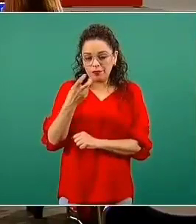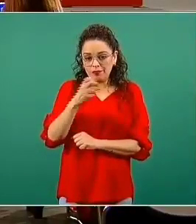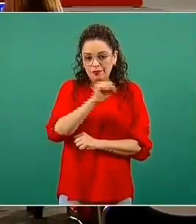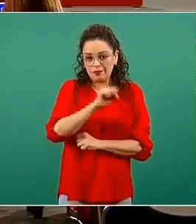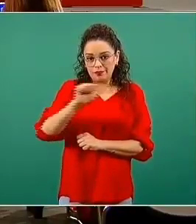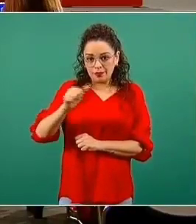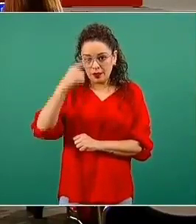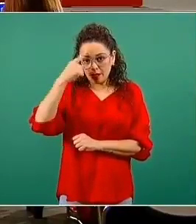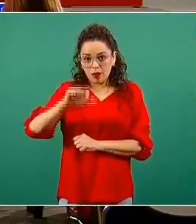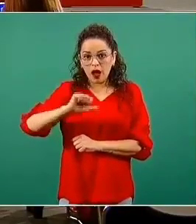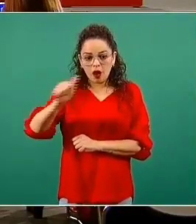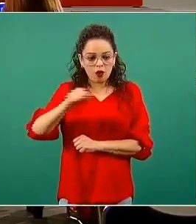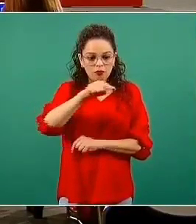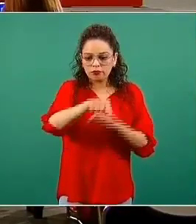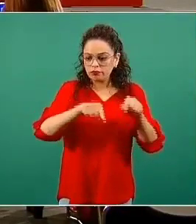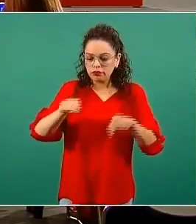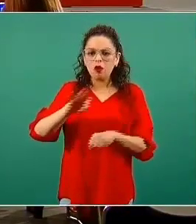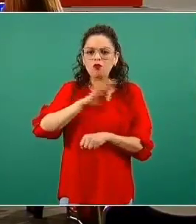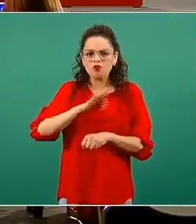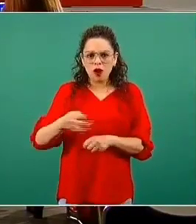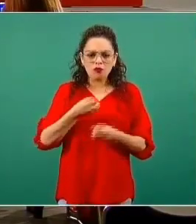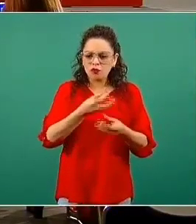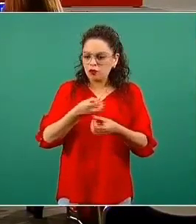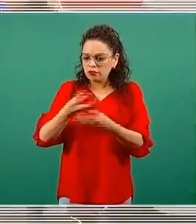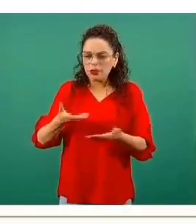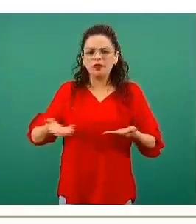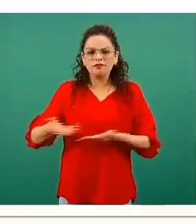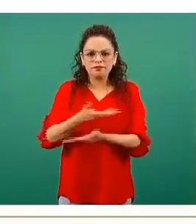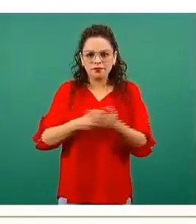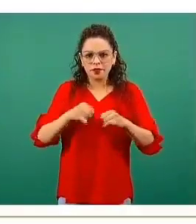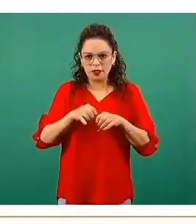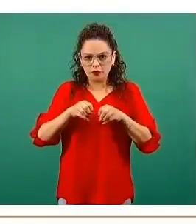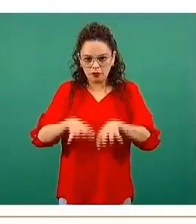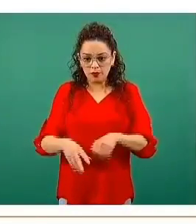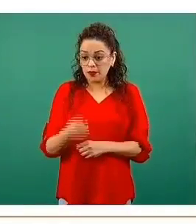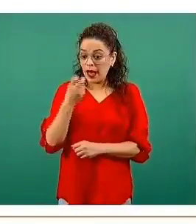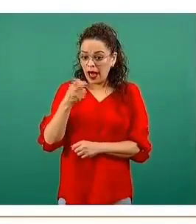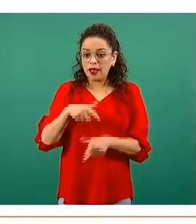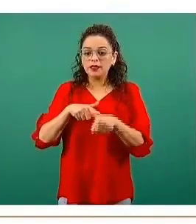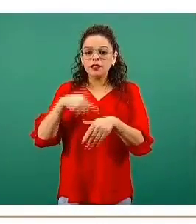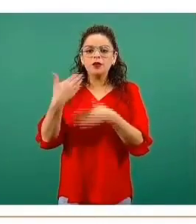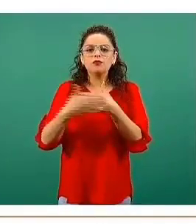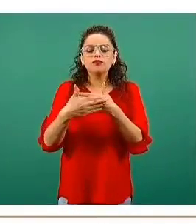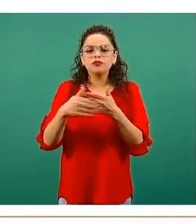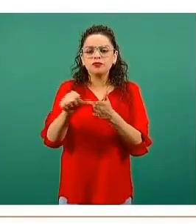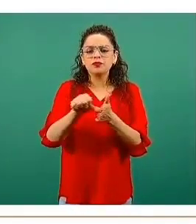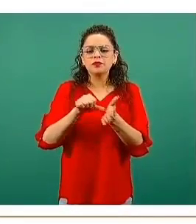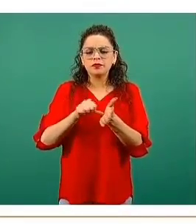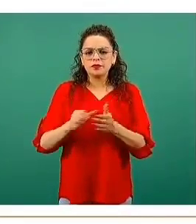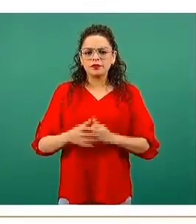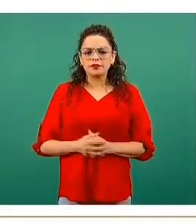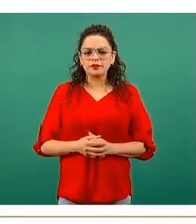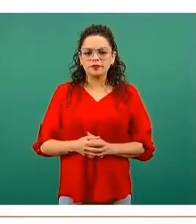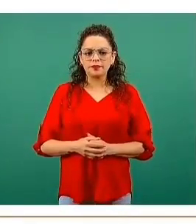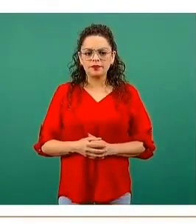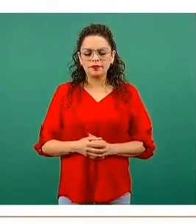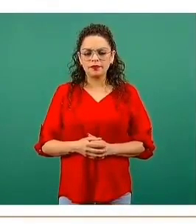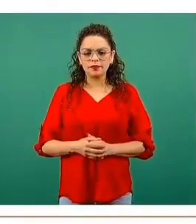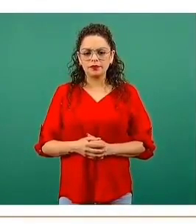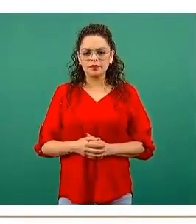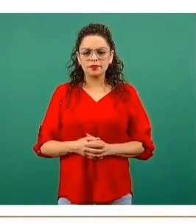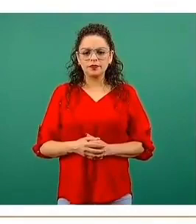otros sectores. En eso estaremos en los próximos meses. En términos de los siguientes pasos, bueno, yo